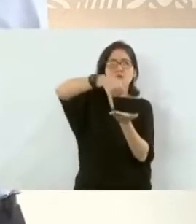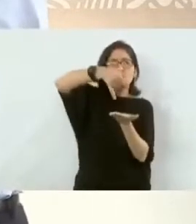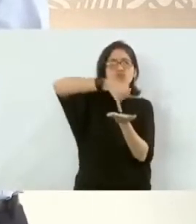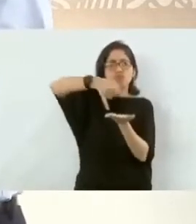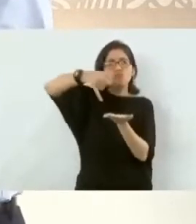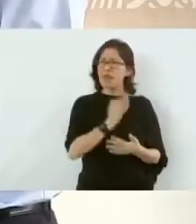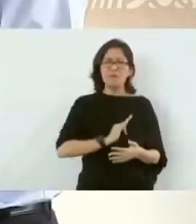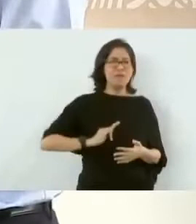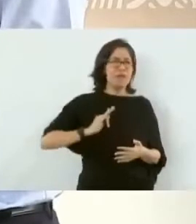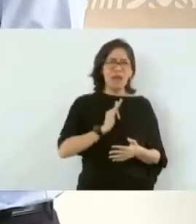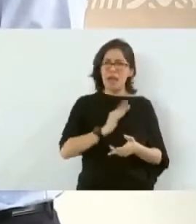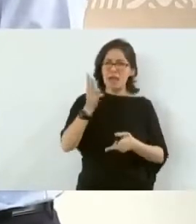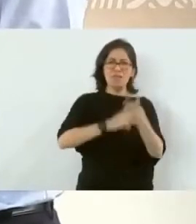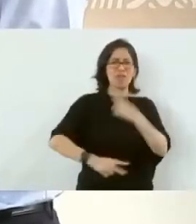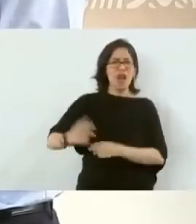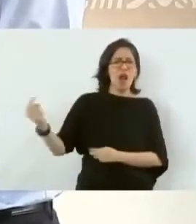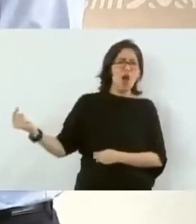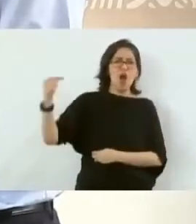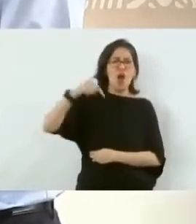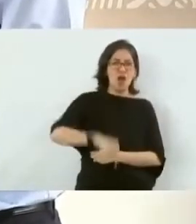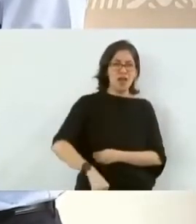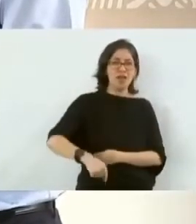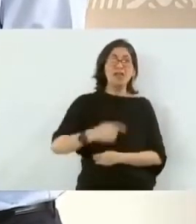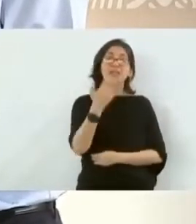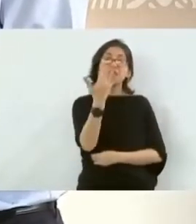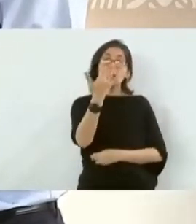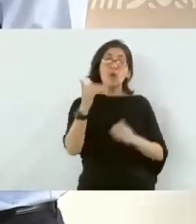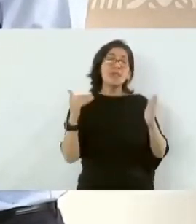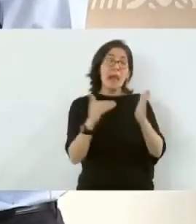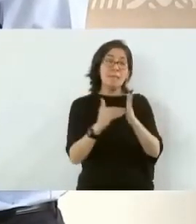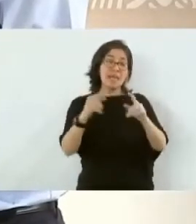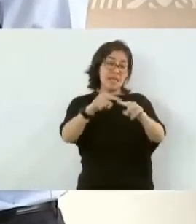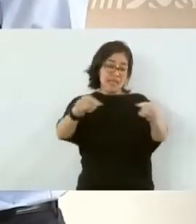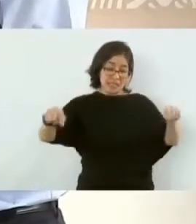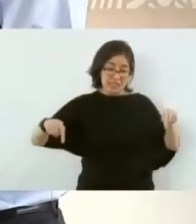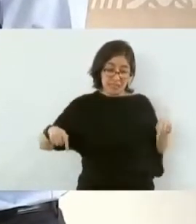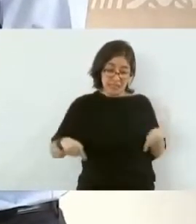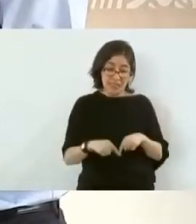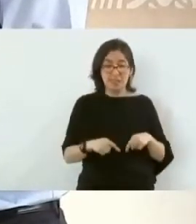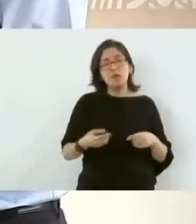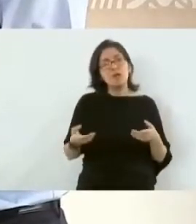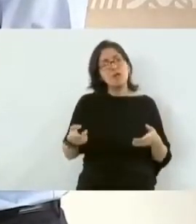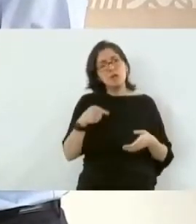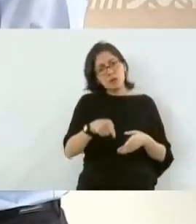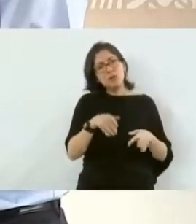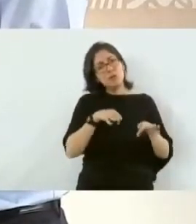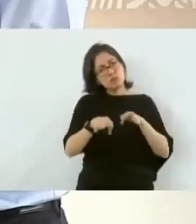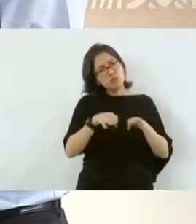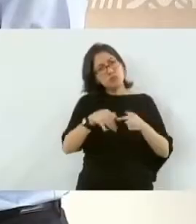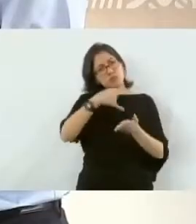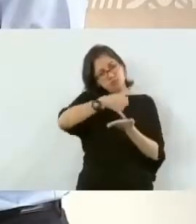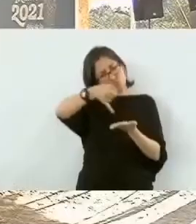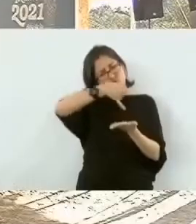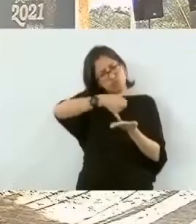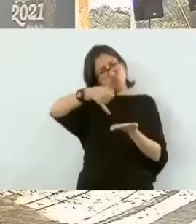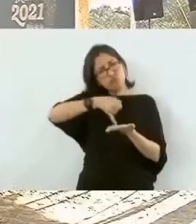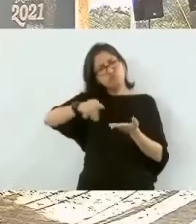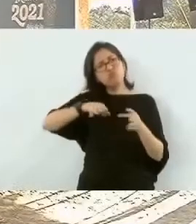este programa. De las 50,000 hectáreas que se están